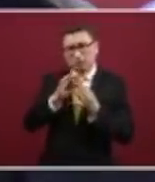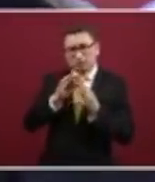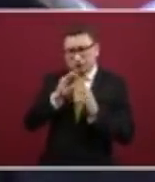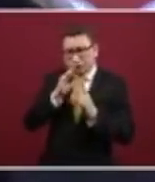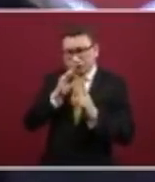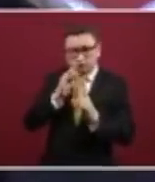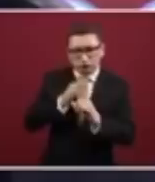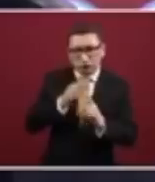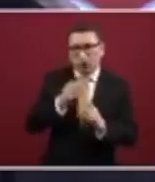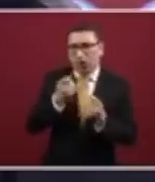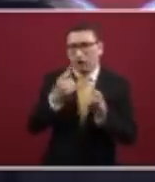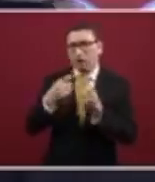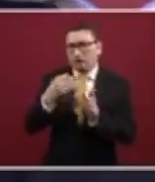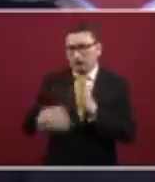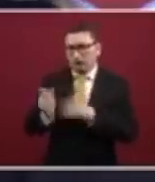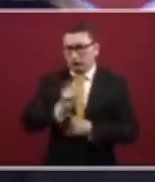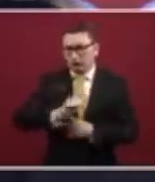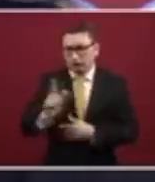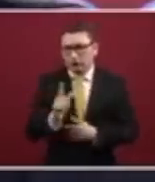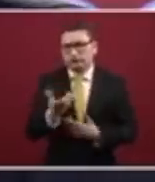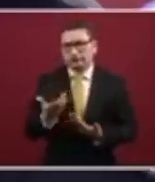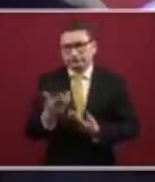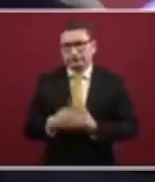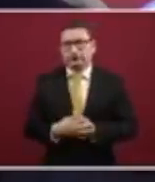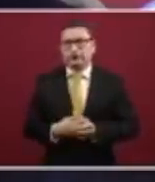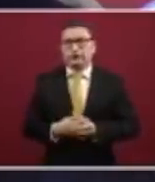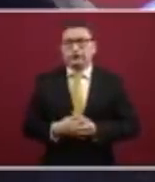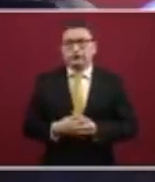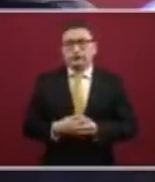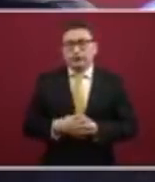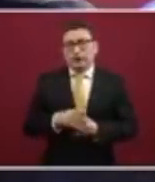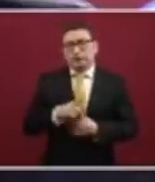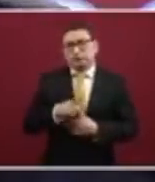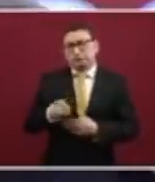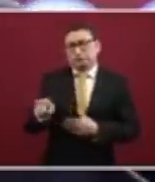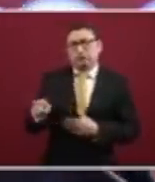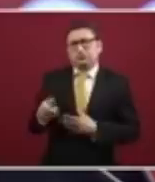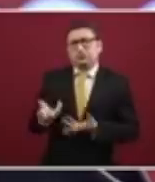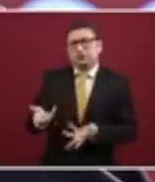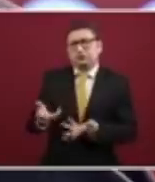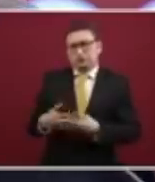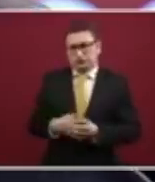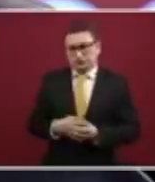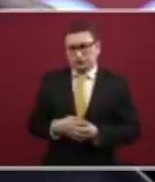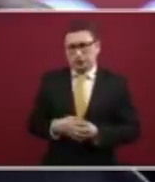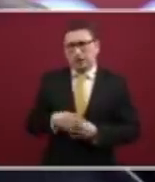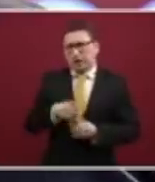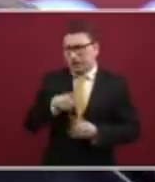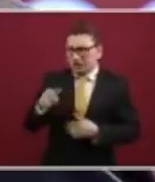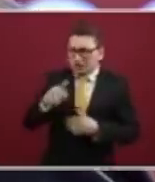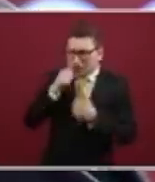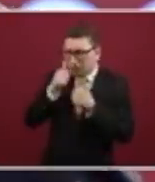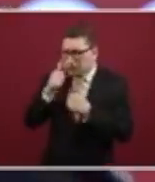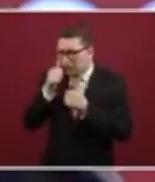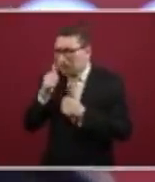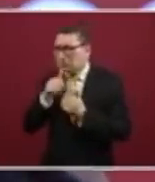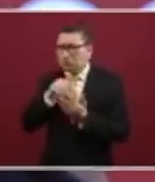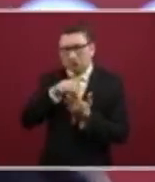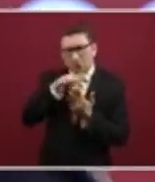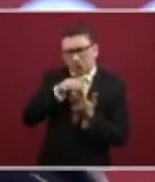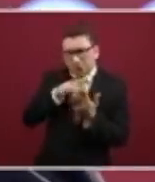tan profesionales, pues a ellos los leo, los escucho,